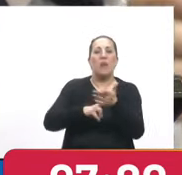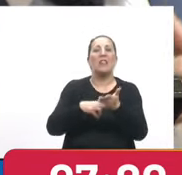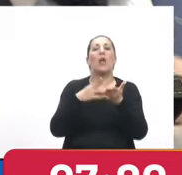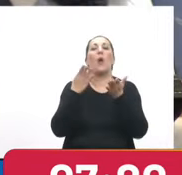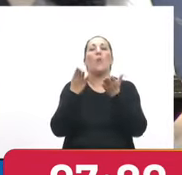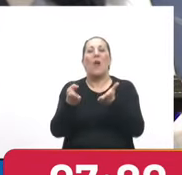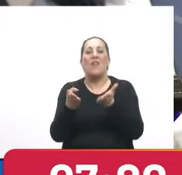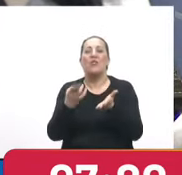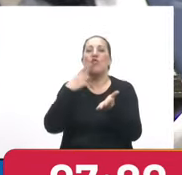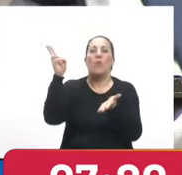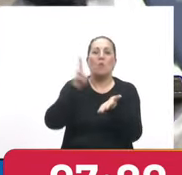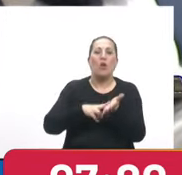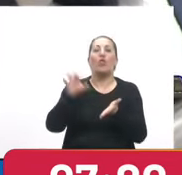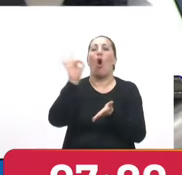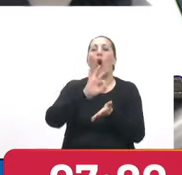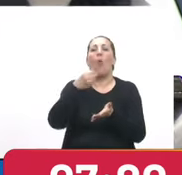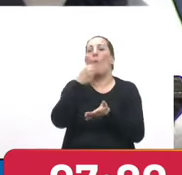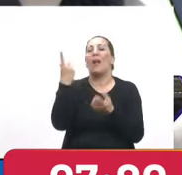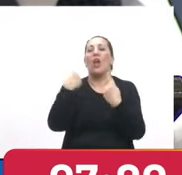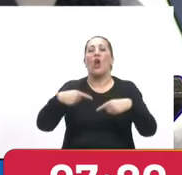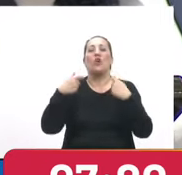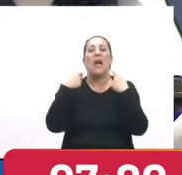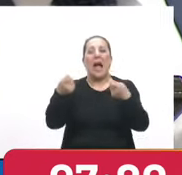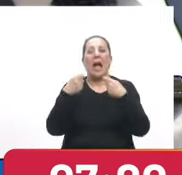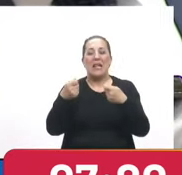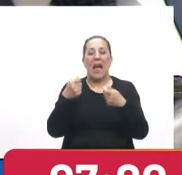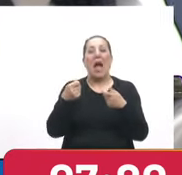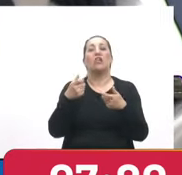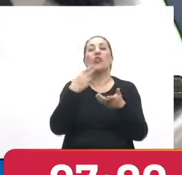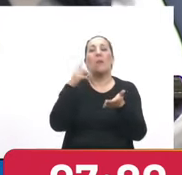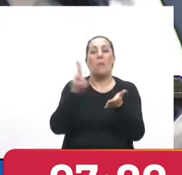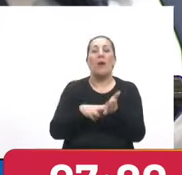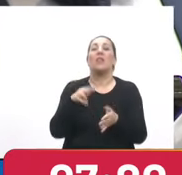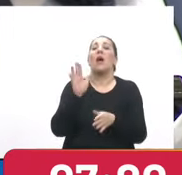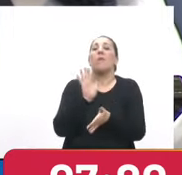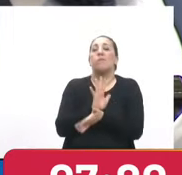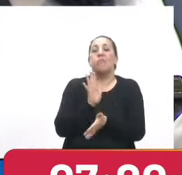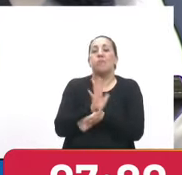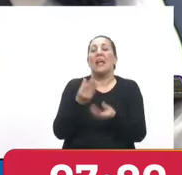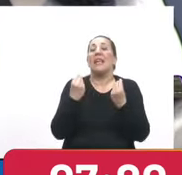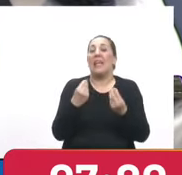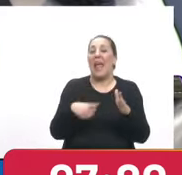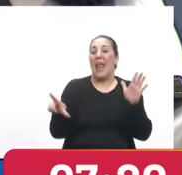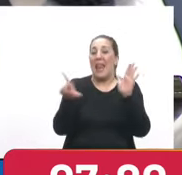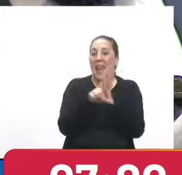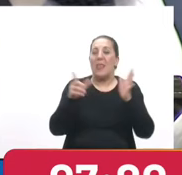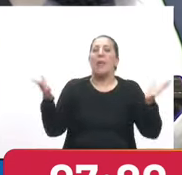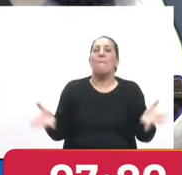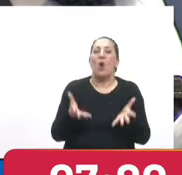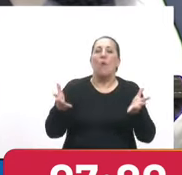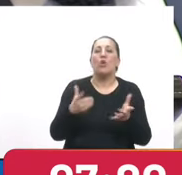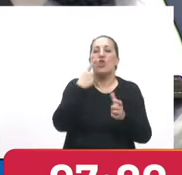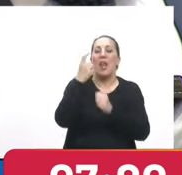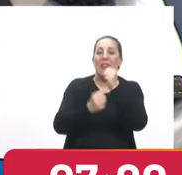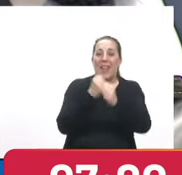la infraestructura minera energía tecnología y foresto industria esos siempre y cuando cumplan los